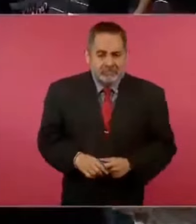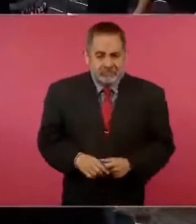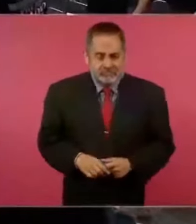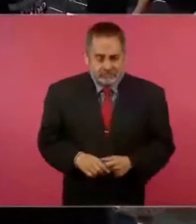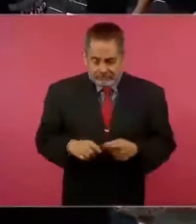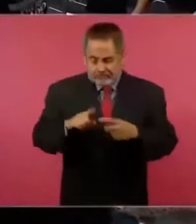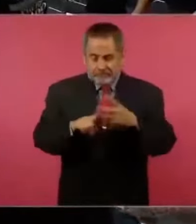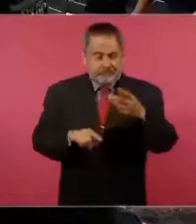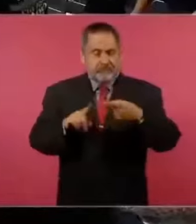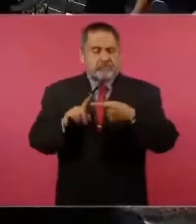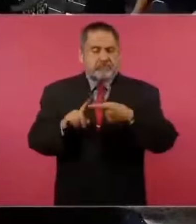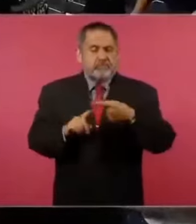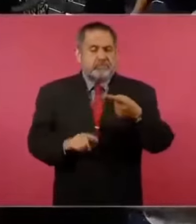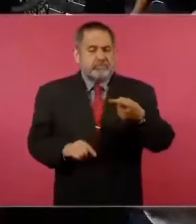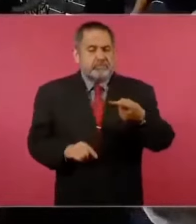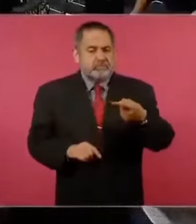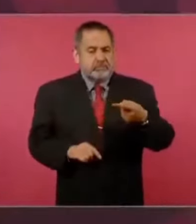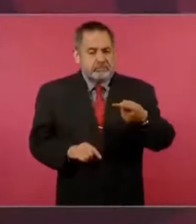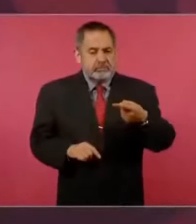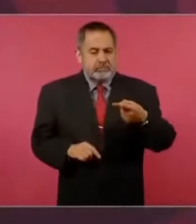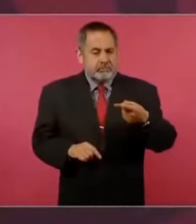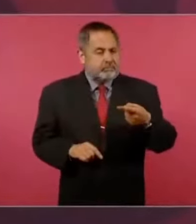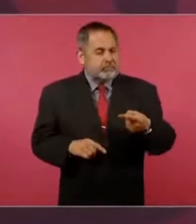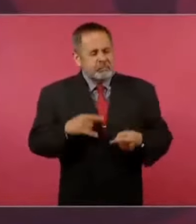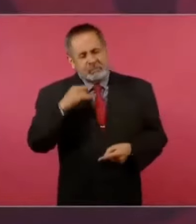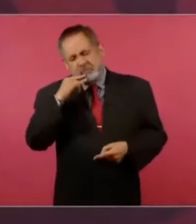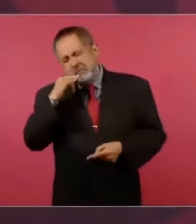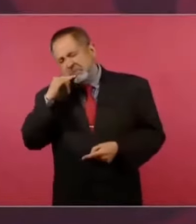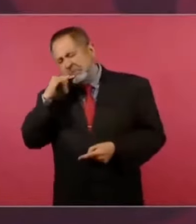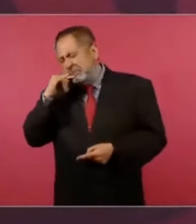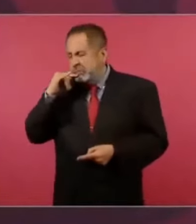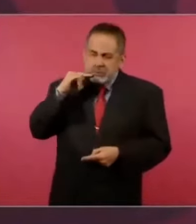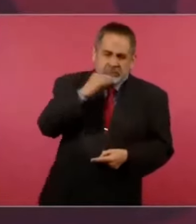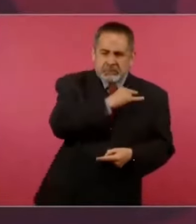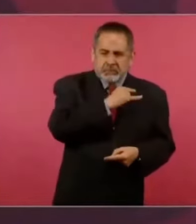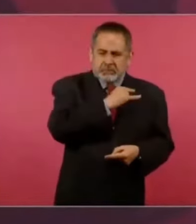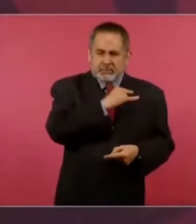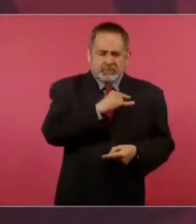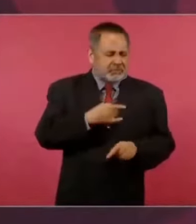Una, son muy hipócritas.